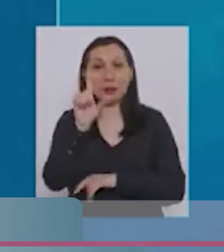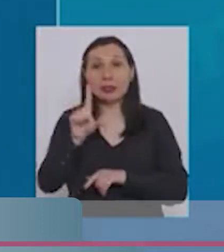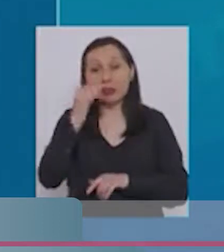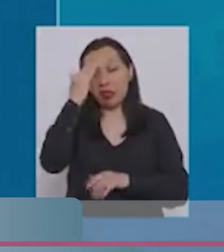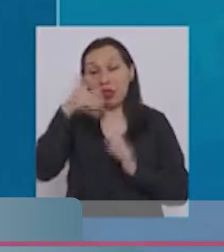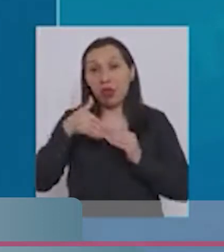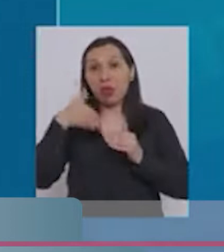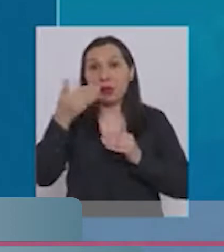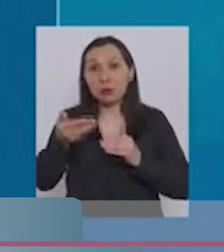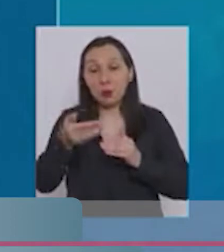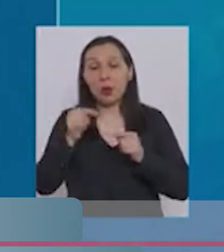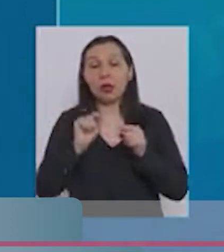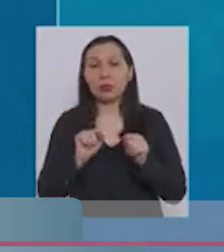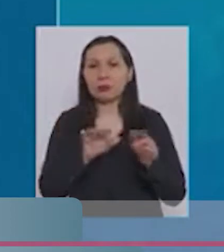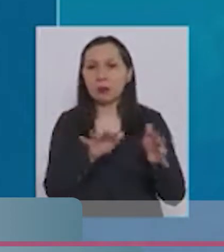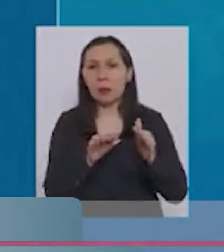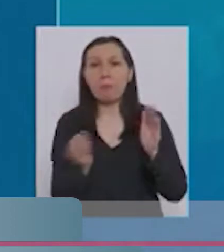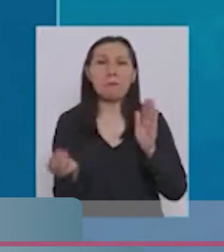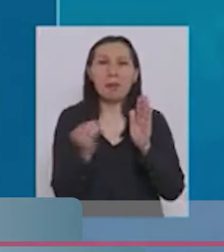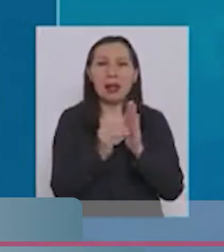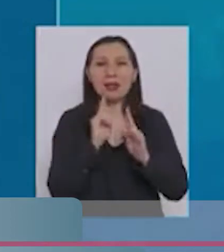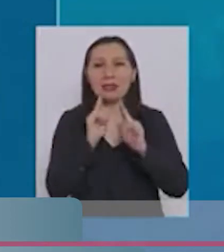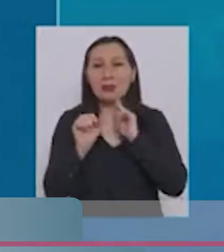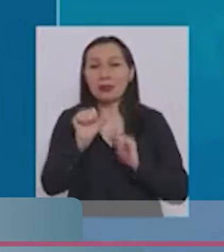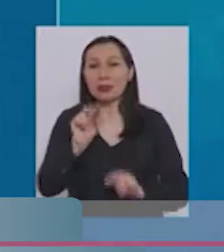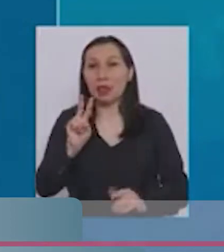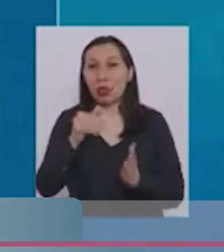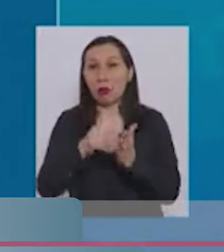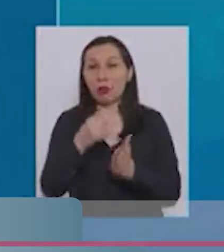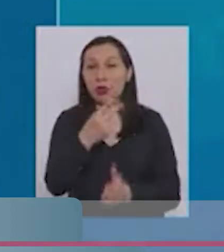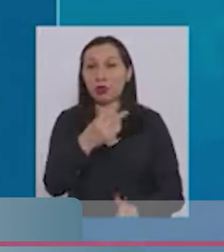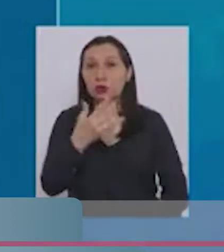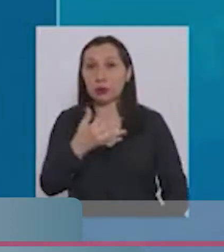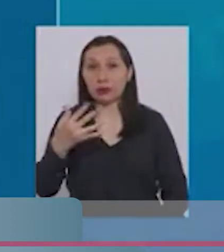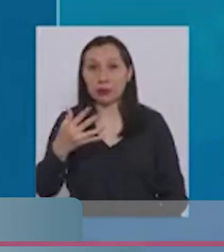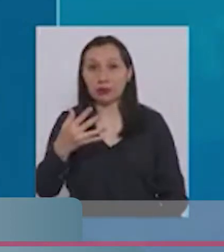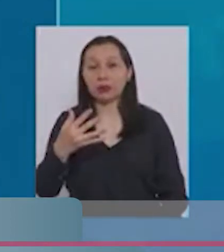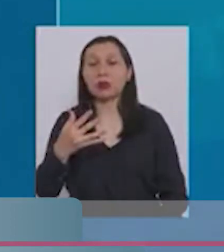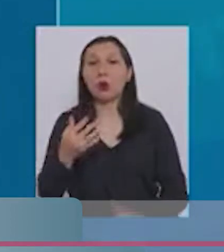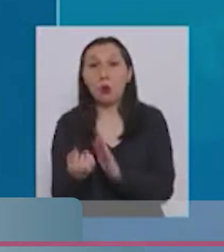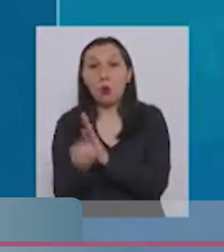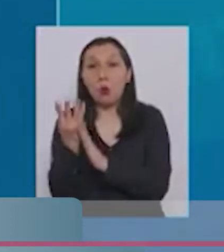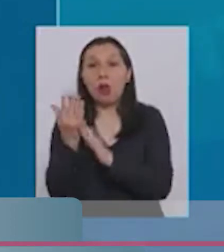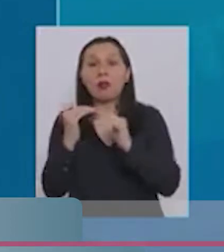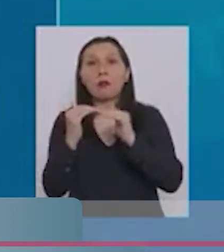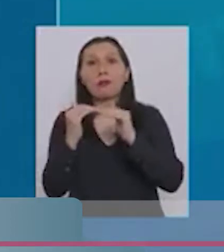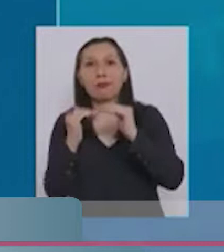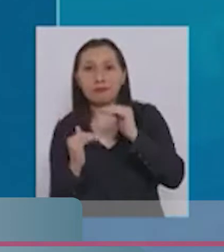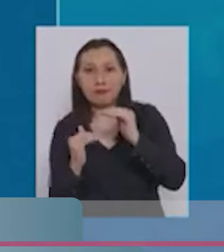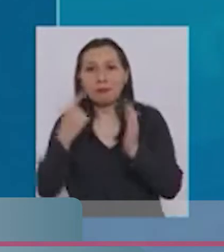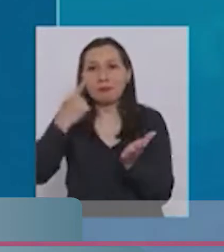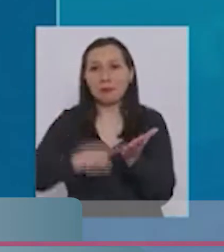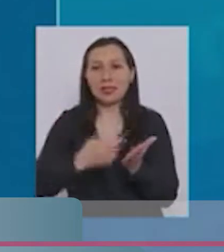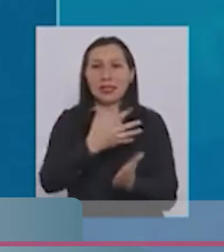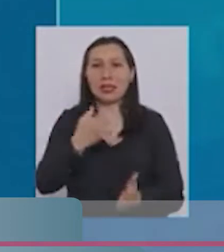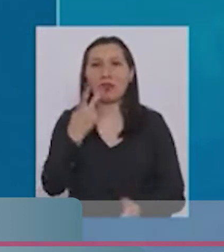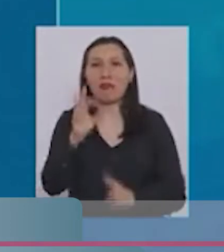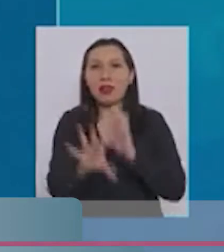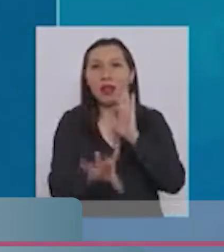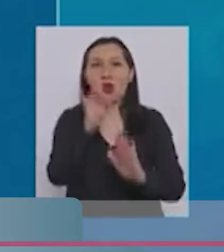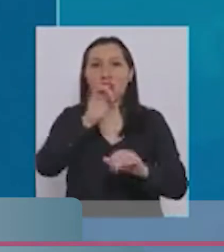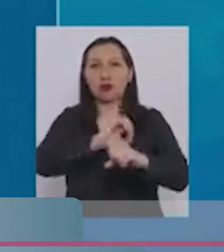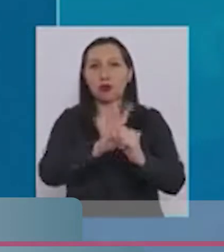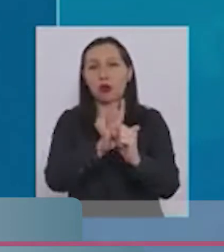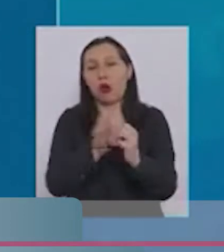después con un poco más de exámenes 62 mil 255 los casos nuevos bajan a 1520 y obviamente